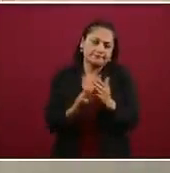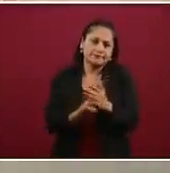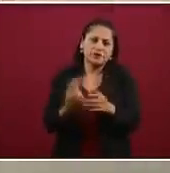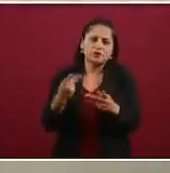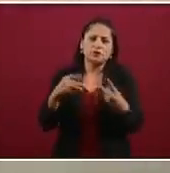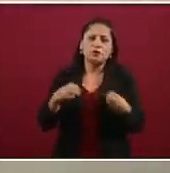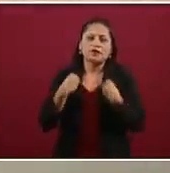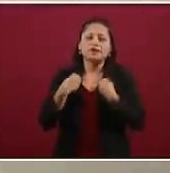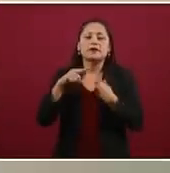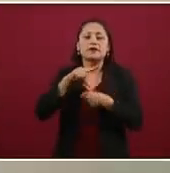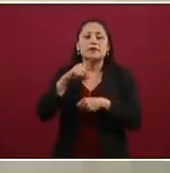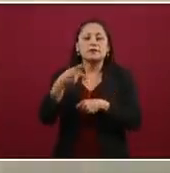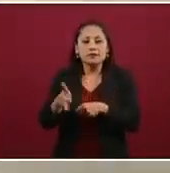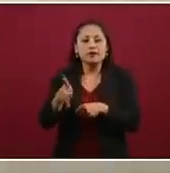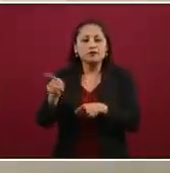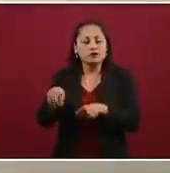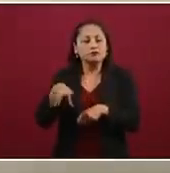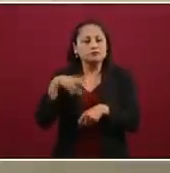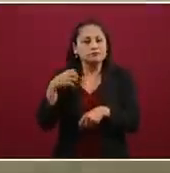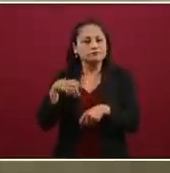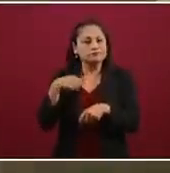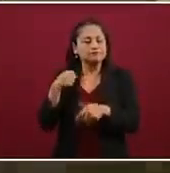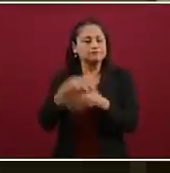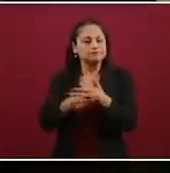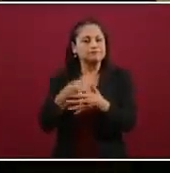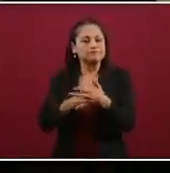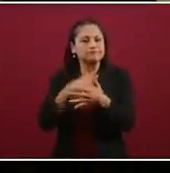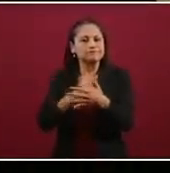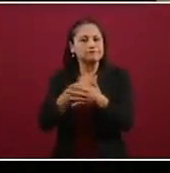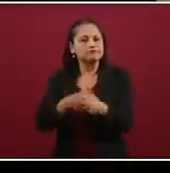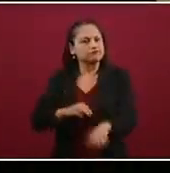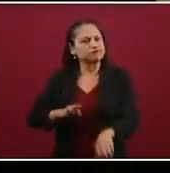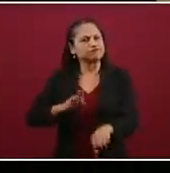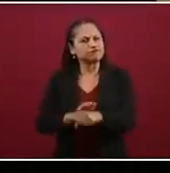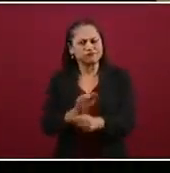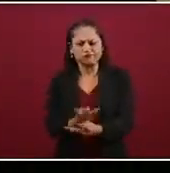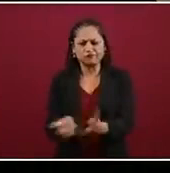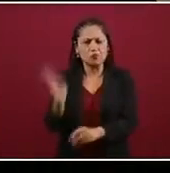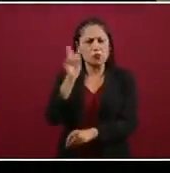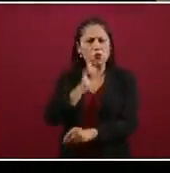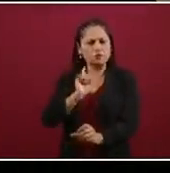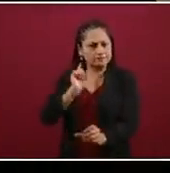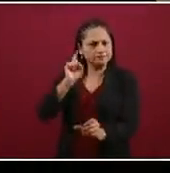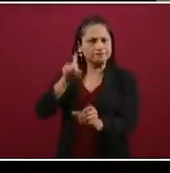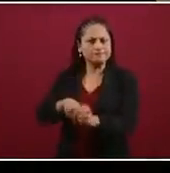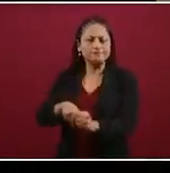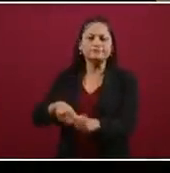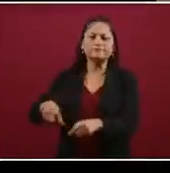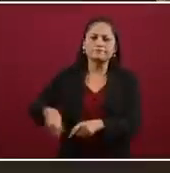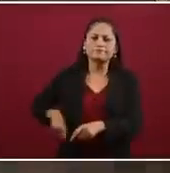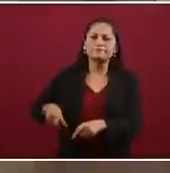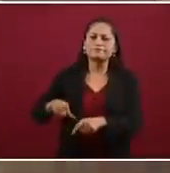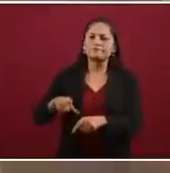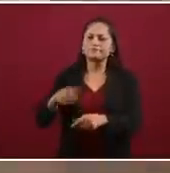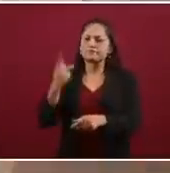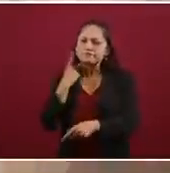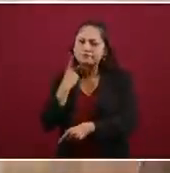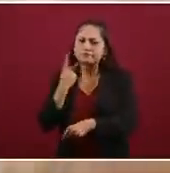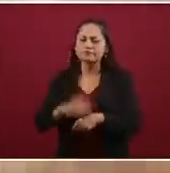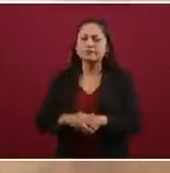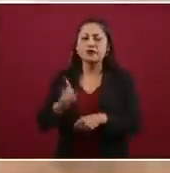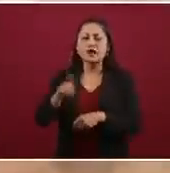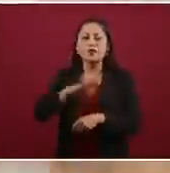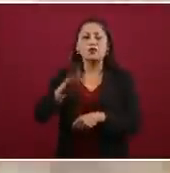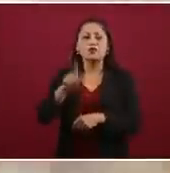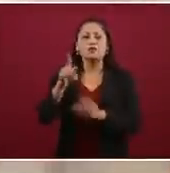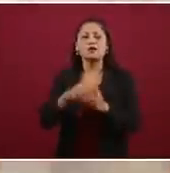su participación durante la guerra, defendió el papel de las mujeres en la vida pública. Murió en 1842 y fue la